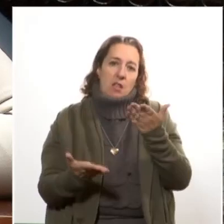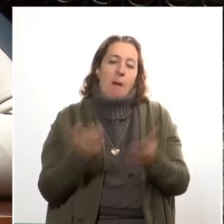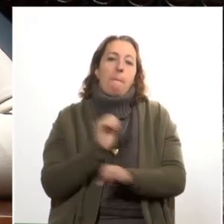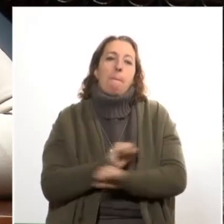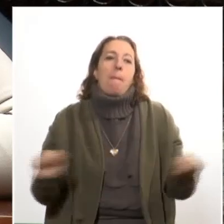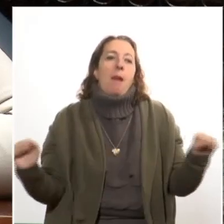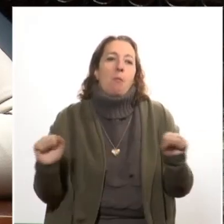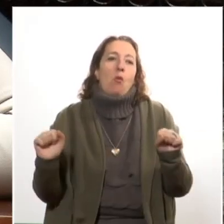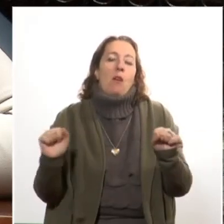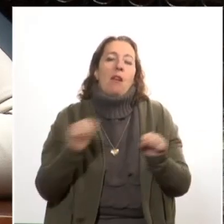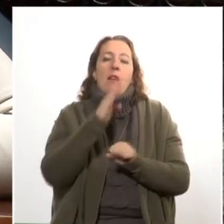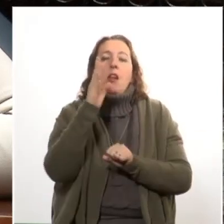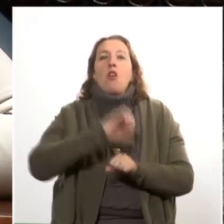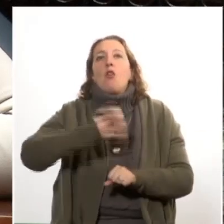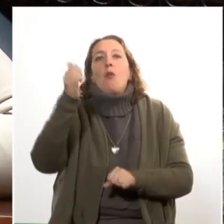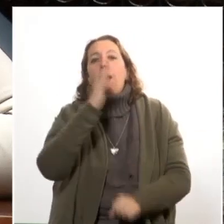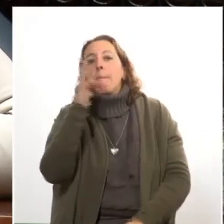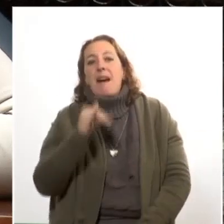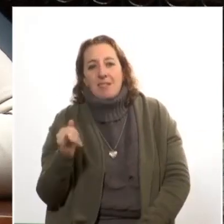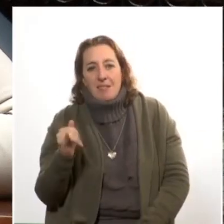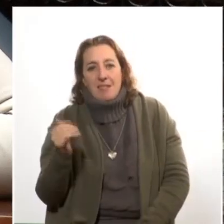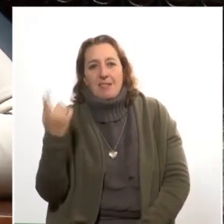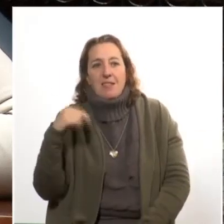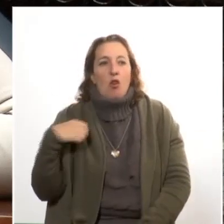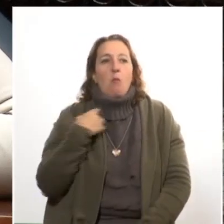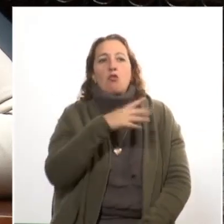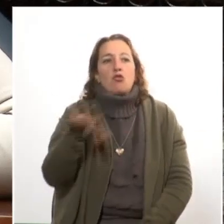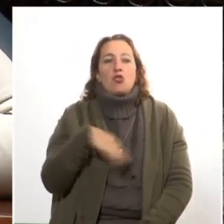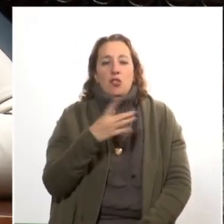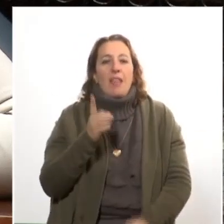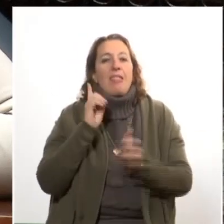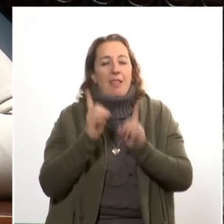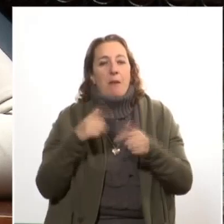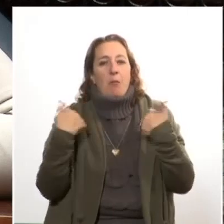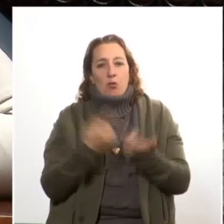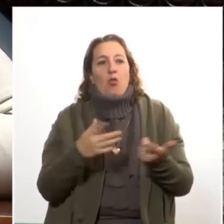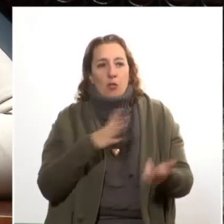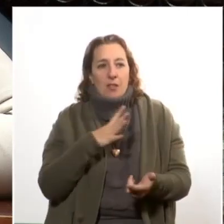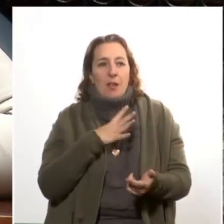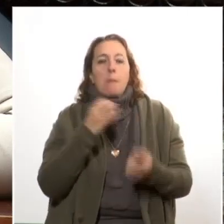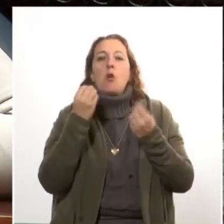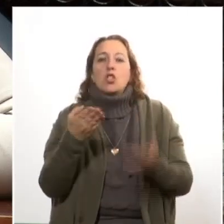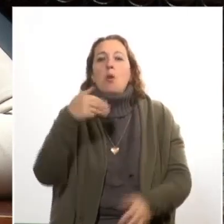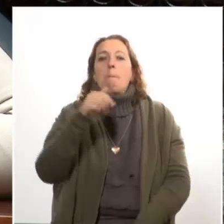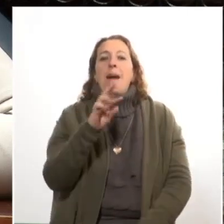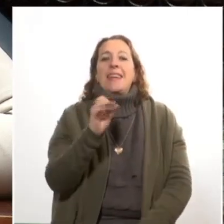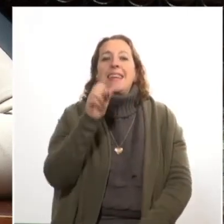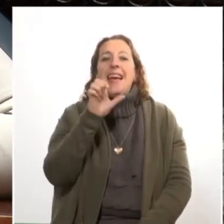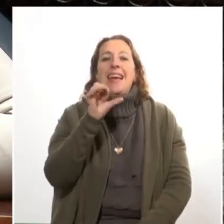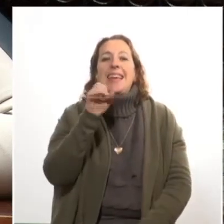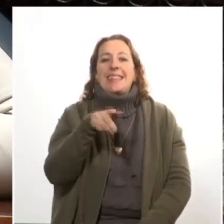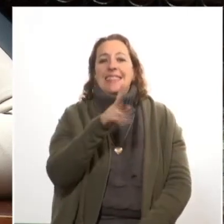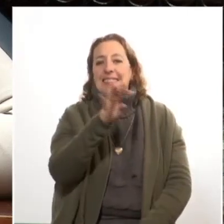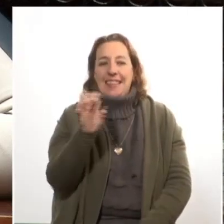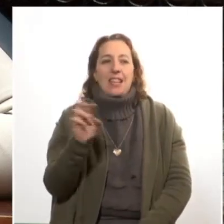luz a la pacificación que como sociedad nos merecemos. Por eso, María Esther, todo amor,